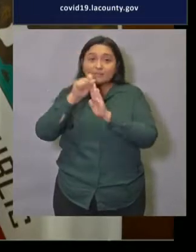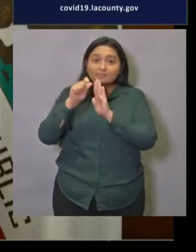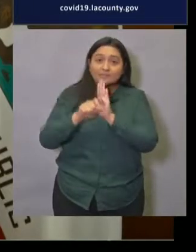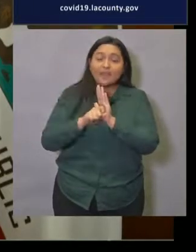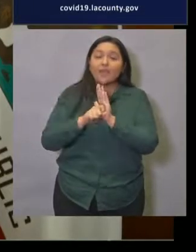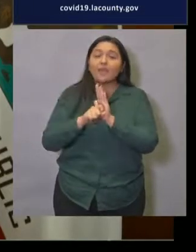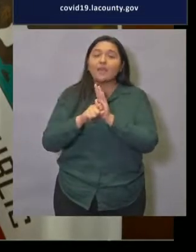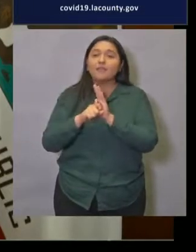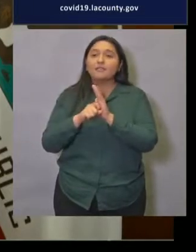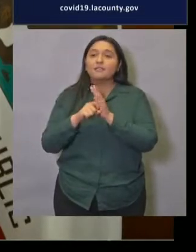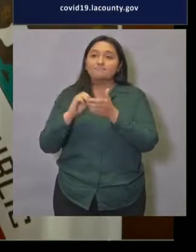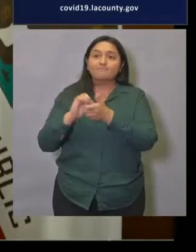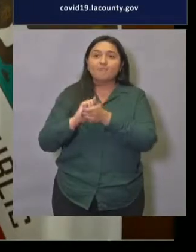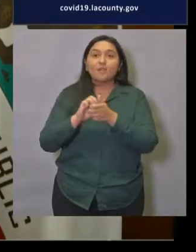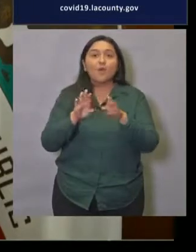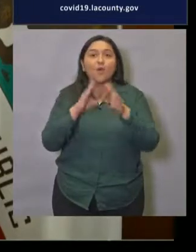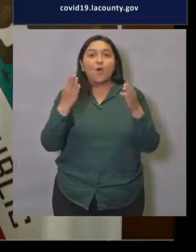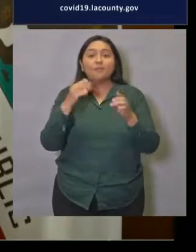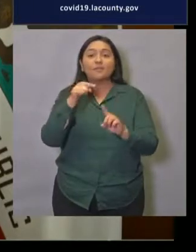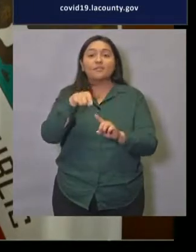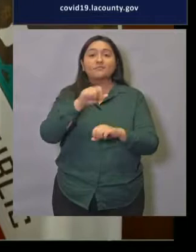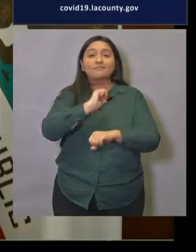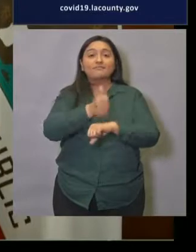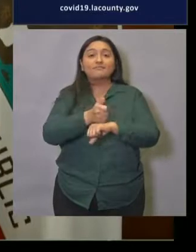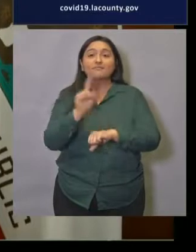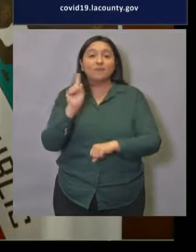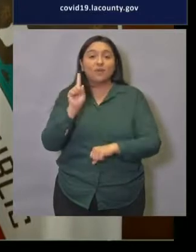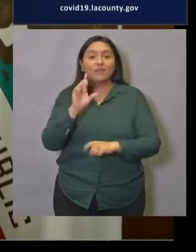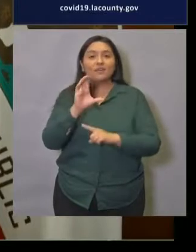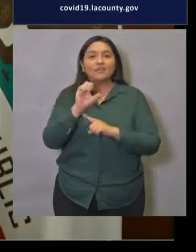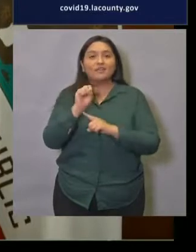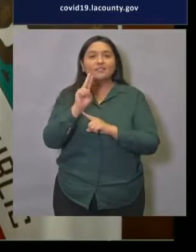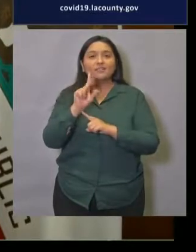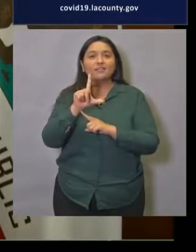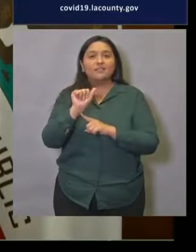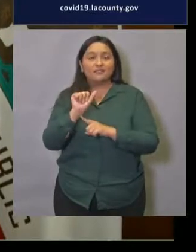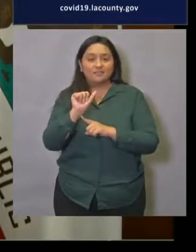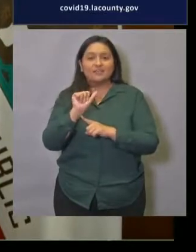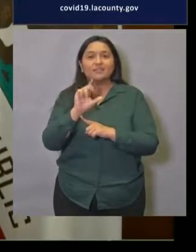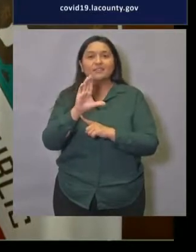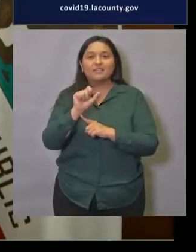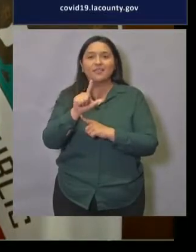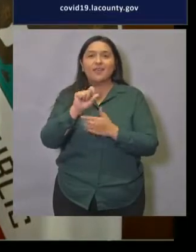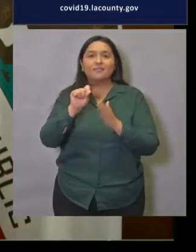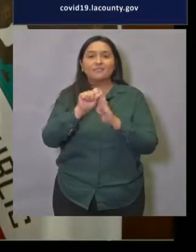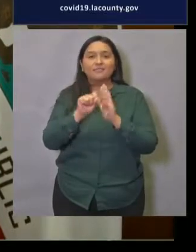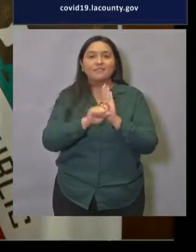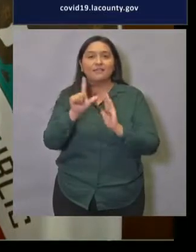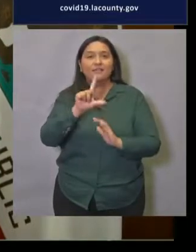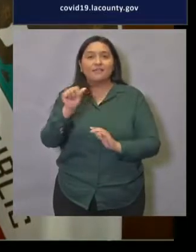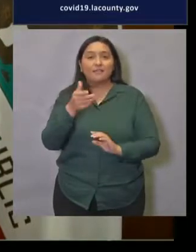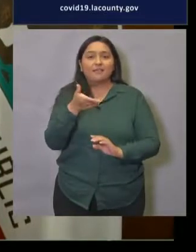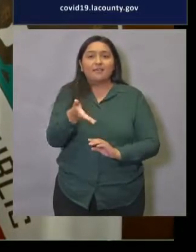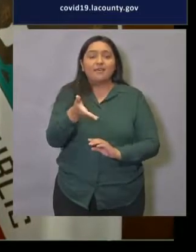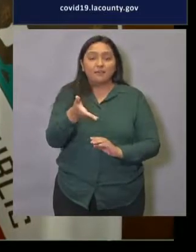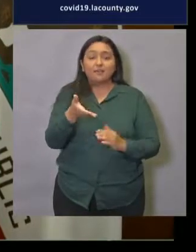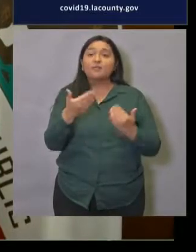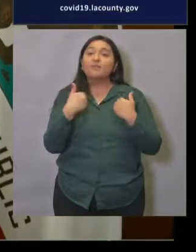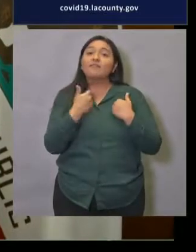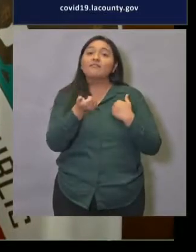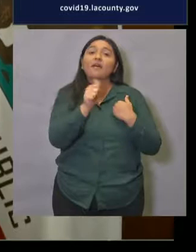abrimos un sitio en la Universidad de Cal State Los Angeles. Tenemos farmacias que dan vacunas y